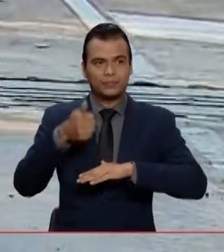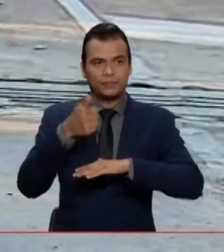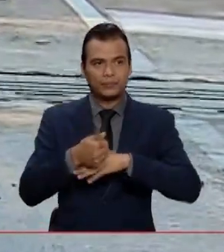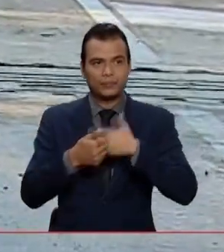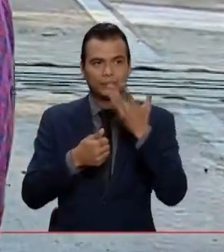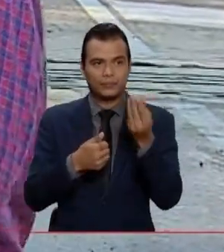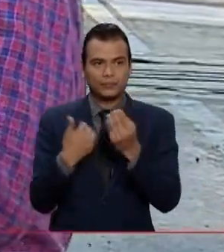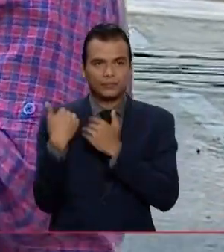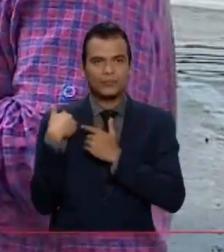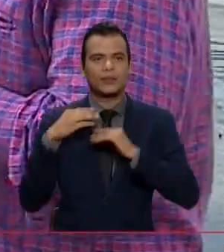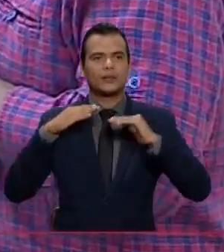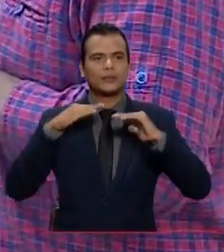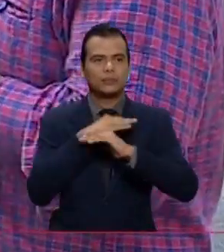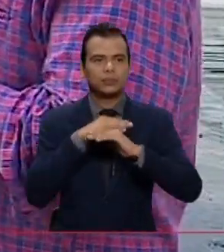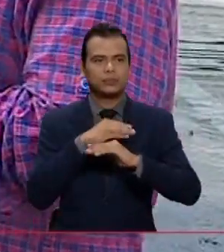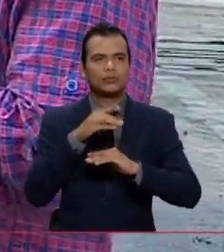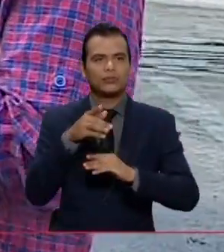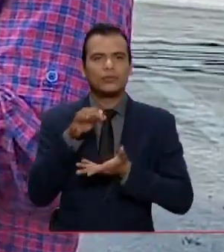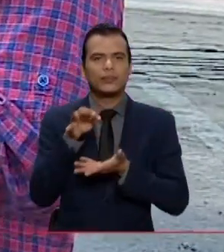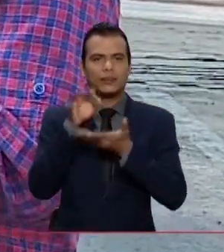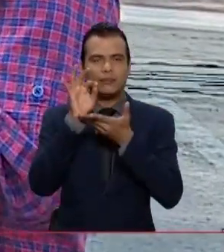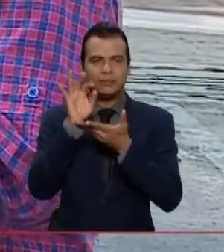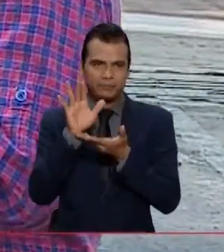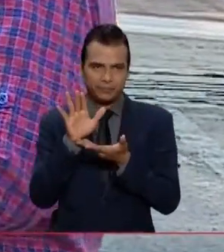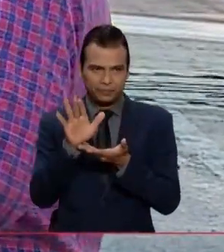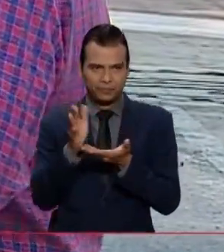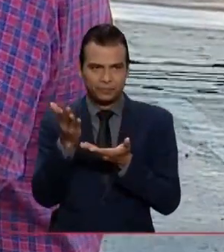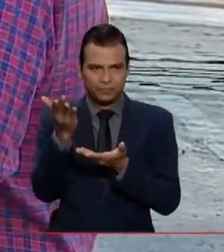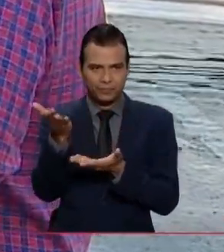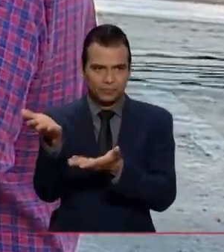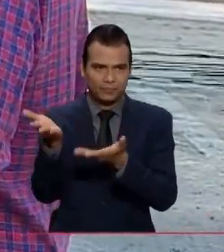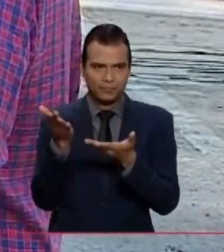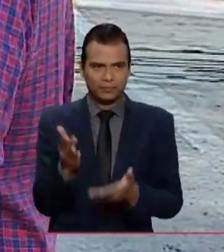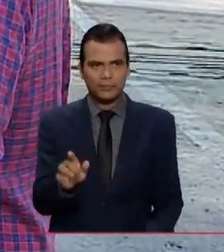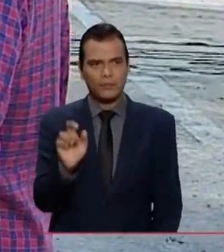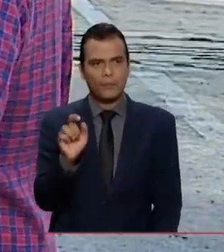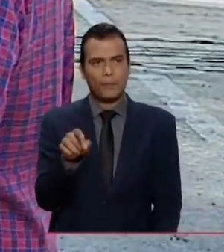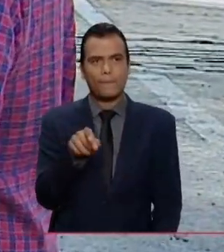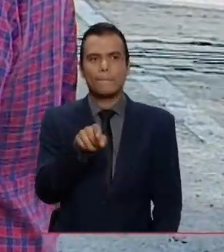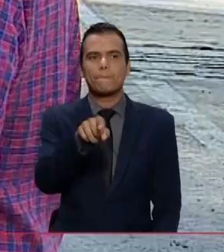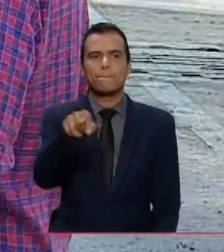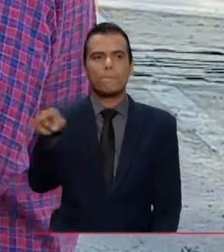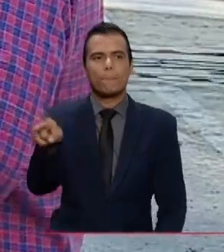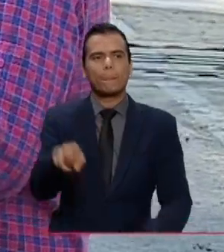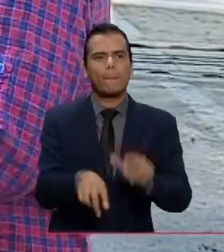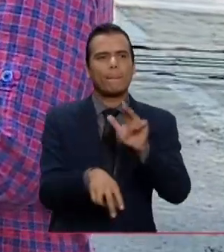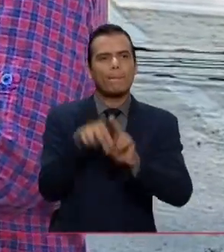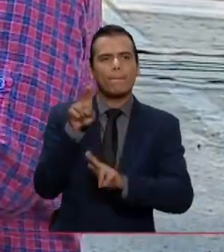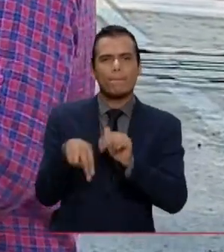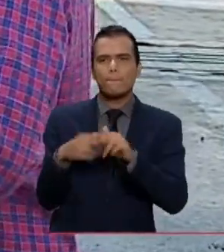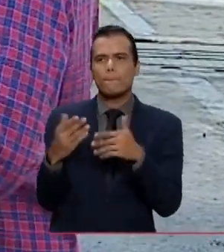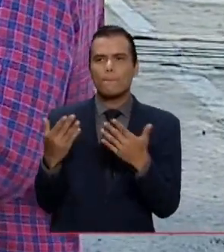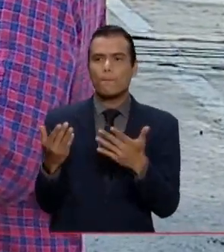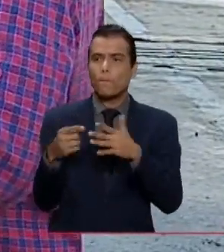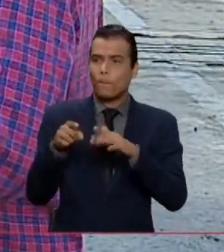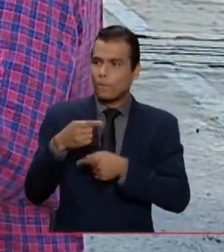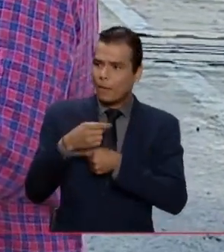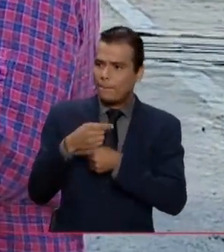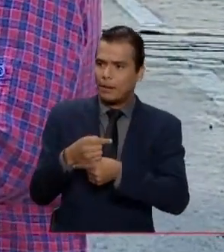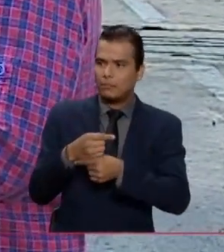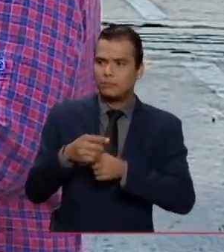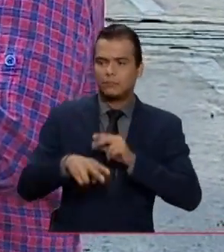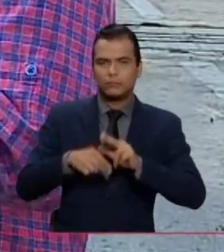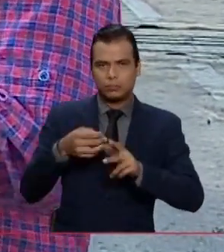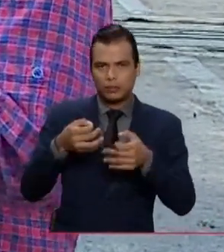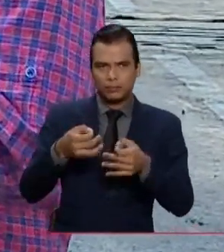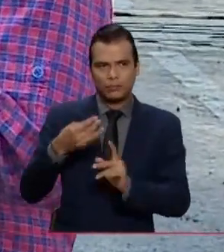Café. Bienvenido a Telepacífico Noticias y bueno, hablemos acerca de los detalles, los pormenores de esta construcción. 6 meses, en realidad fueron